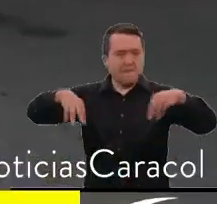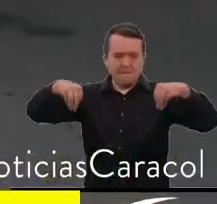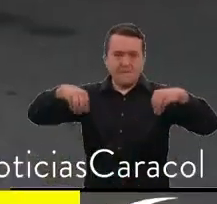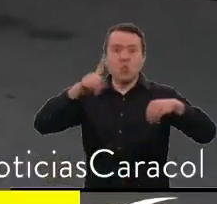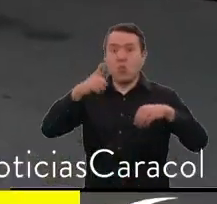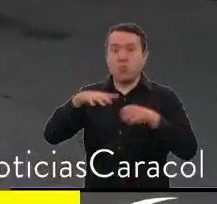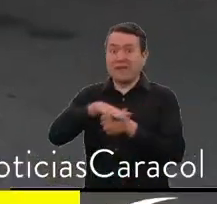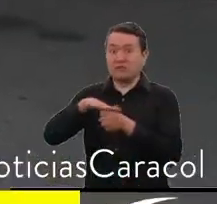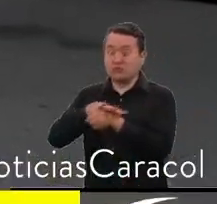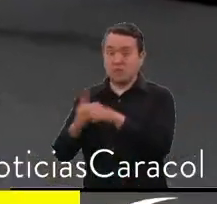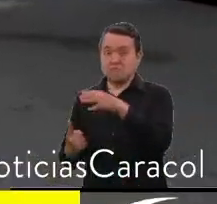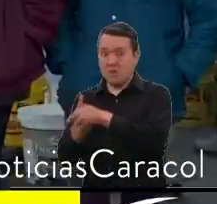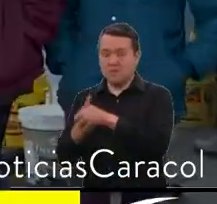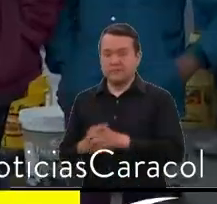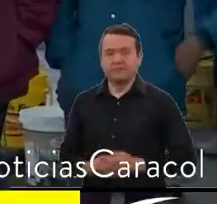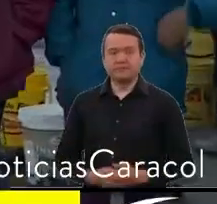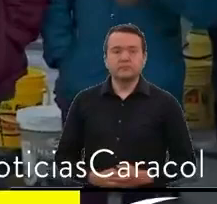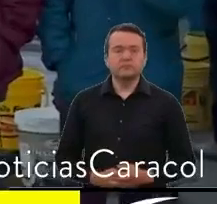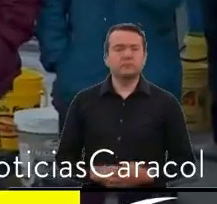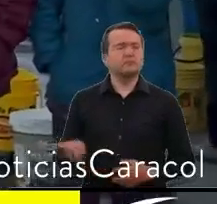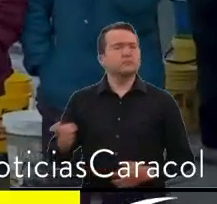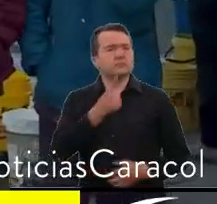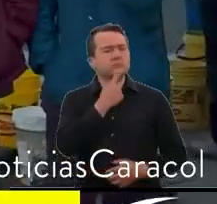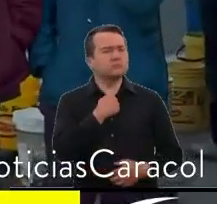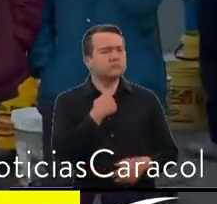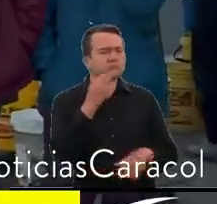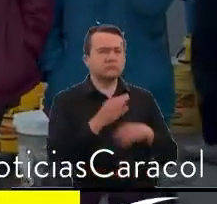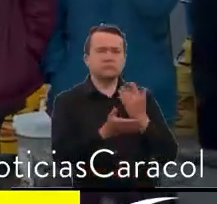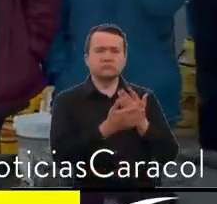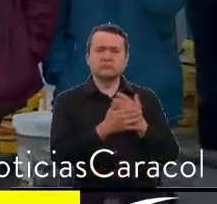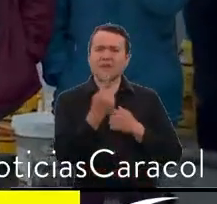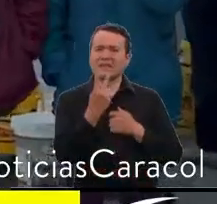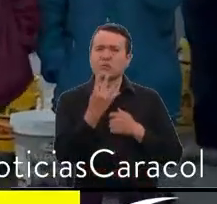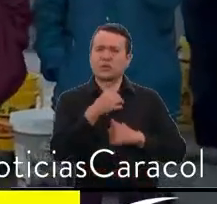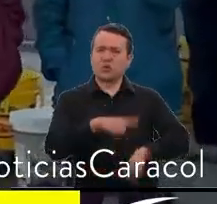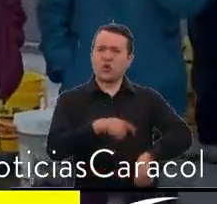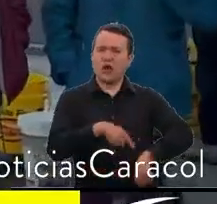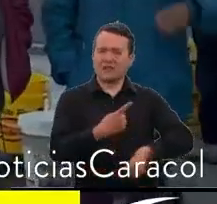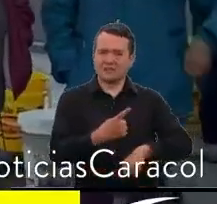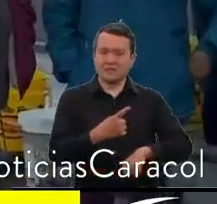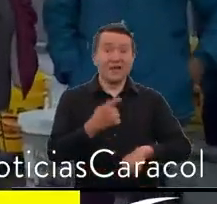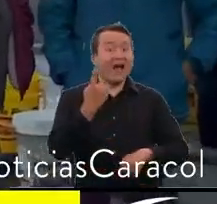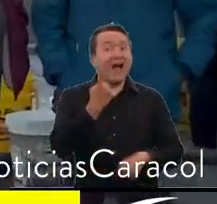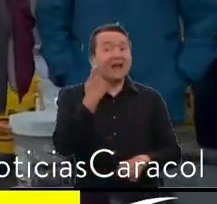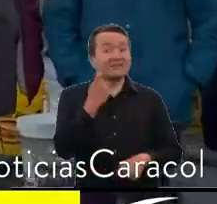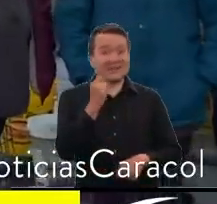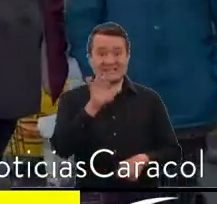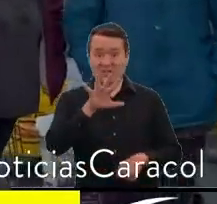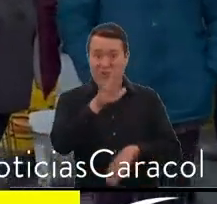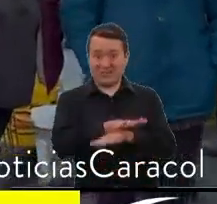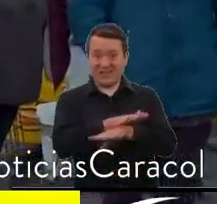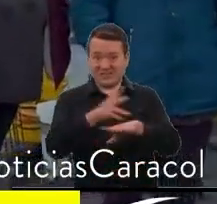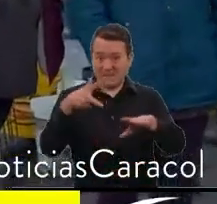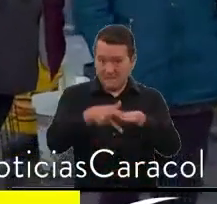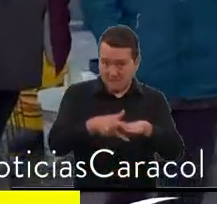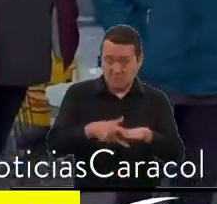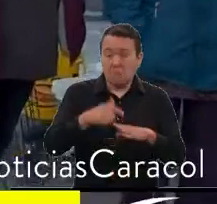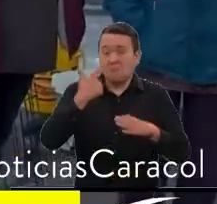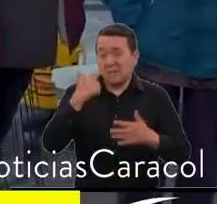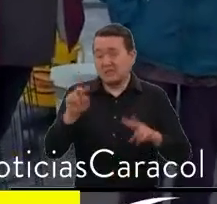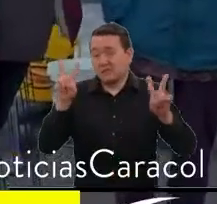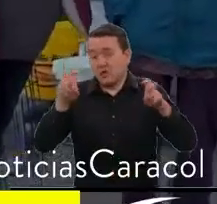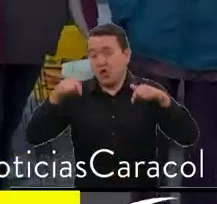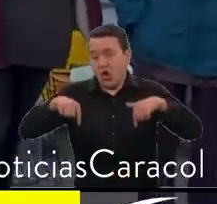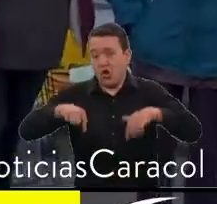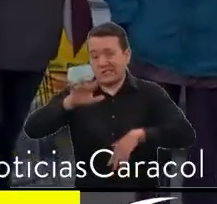contingencia. Es que va a durar 24 horas, lo quitaron ayer a las 5 de la tarde y supuestamente regresa hoy a las 5 de la tarde, pero los